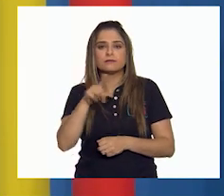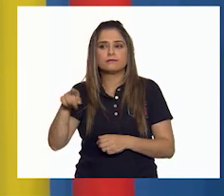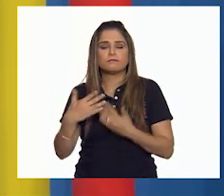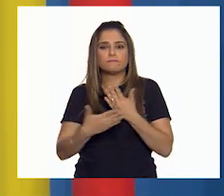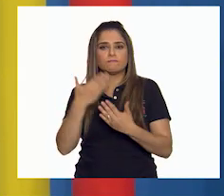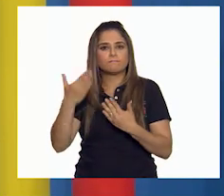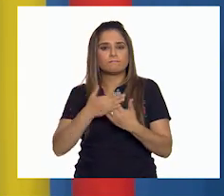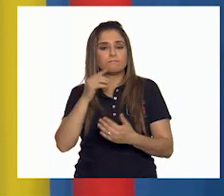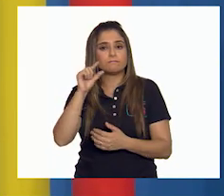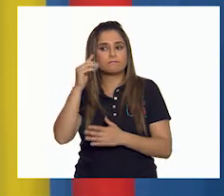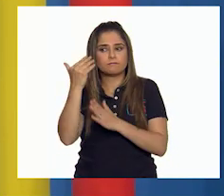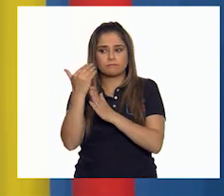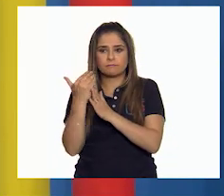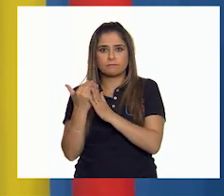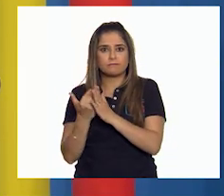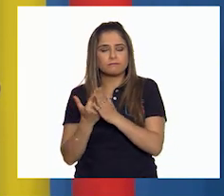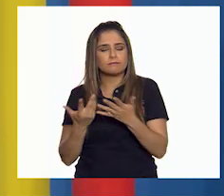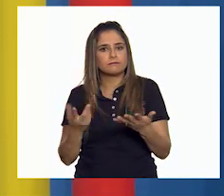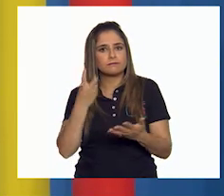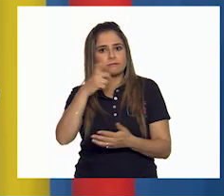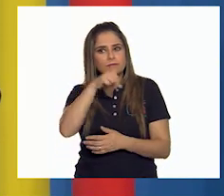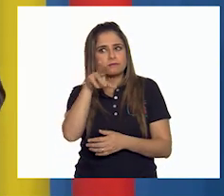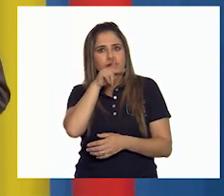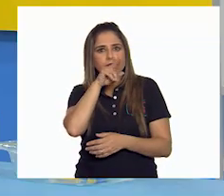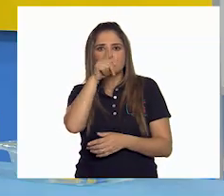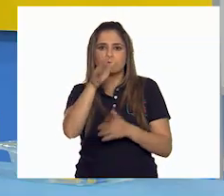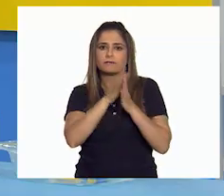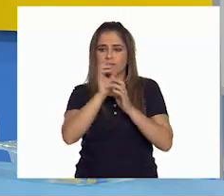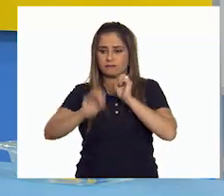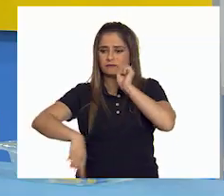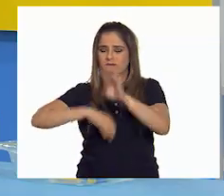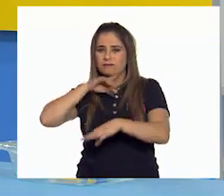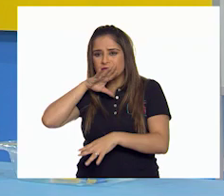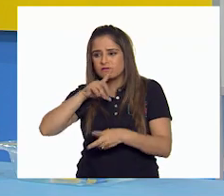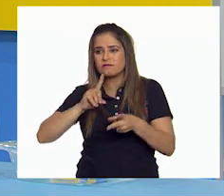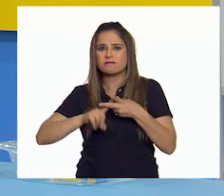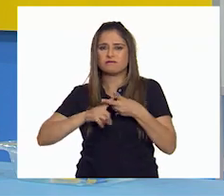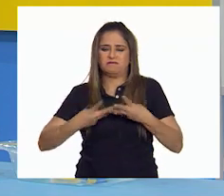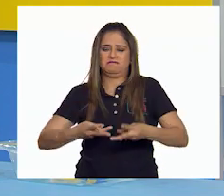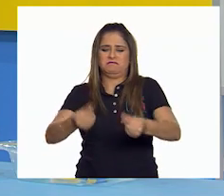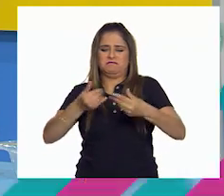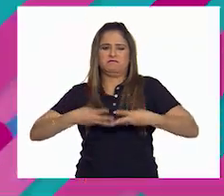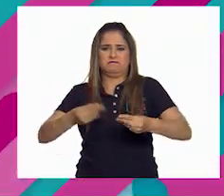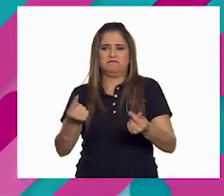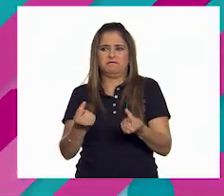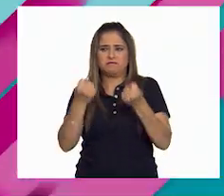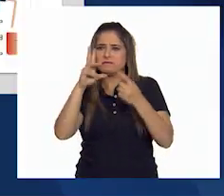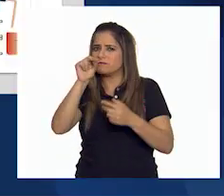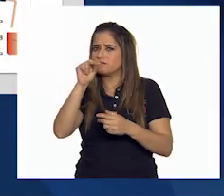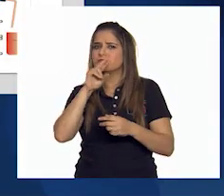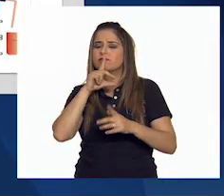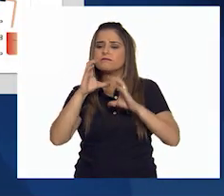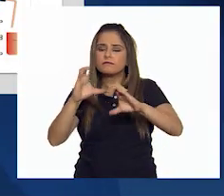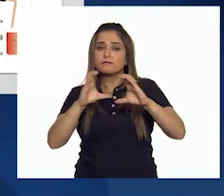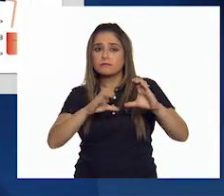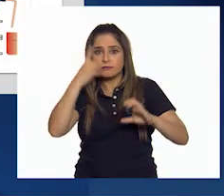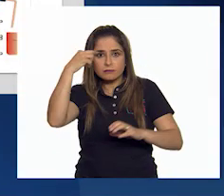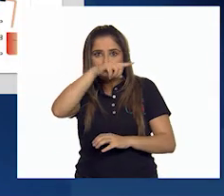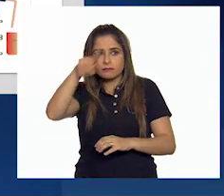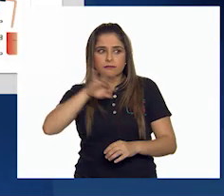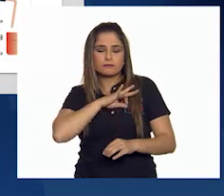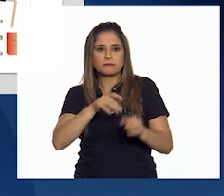Tenemos que cuidarla y evitar su contaminación. Bien, ¿qué les parece? Para concluir, los invito a que revisen las actividades